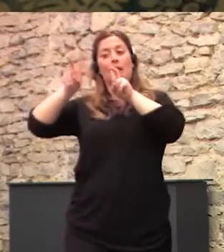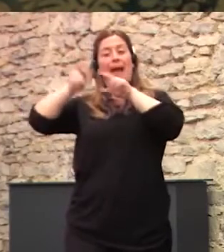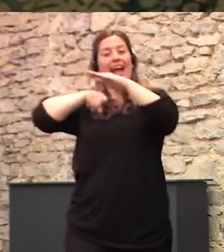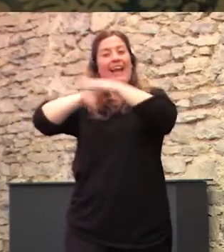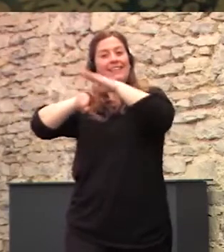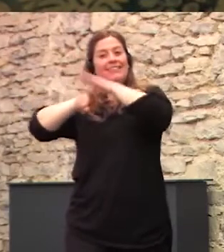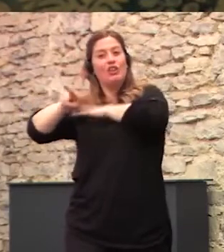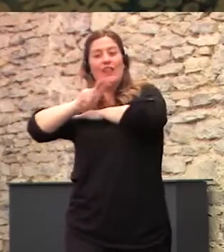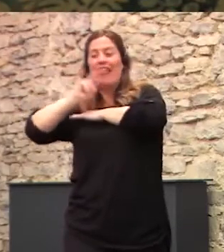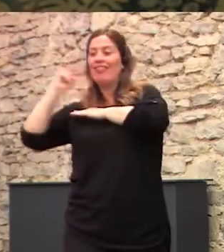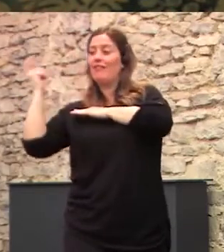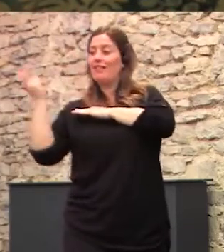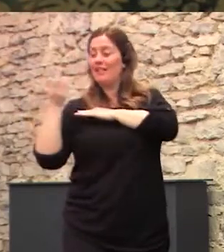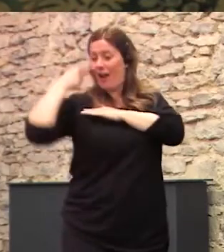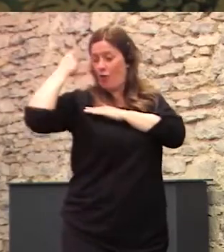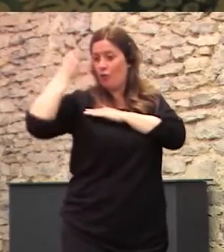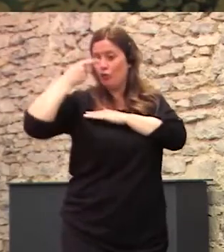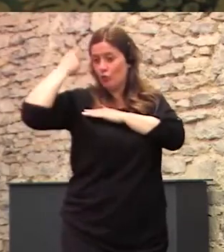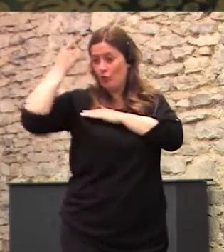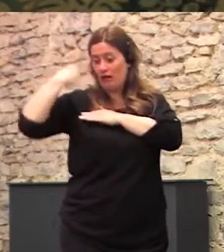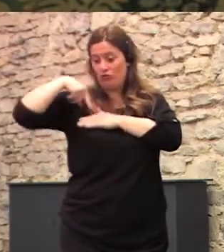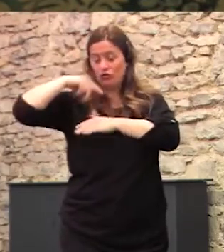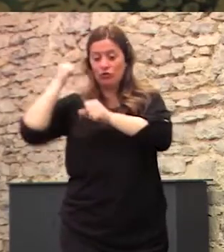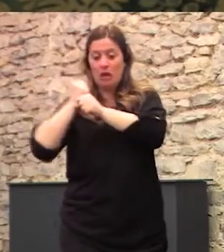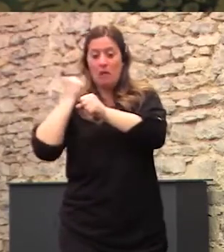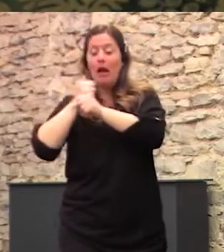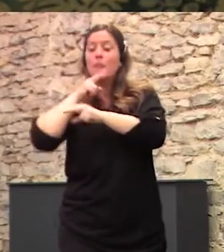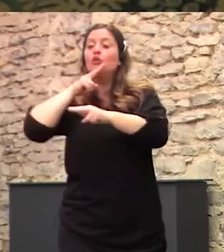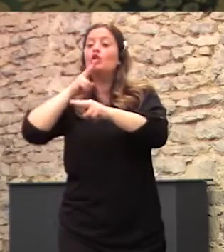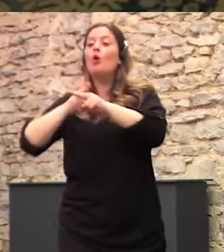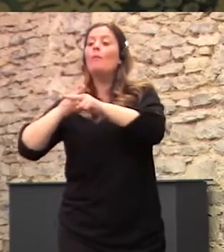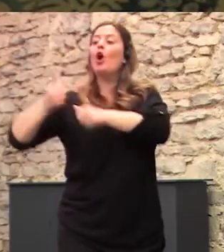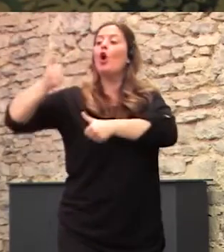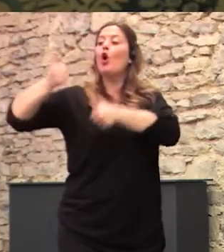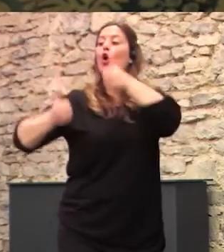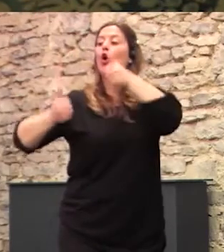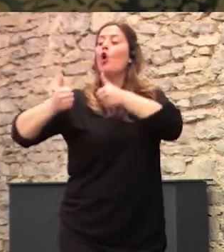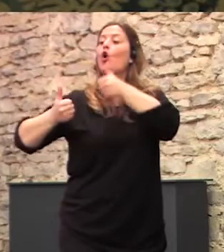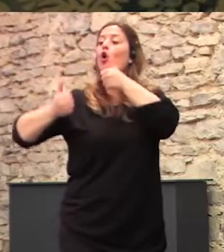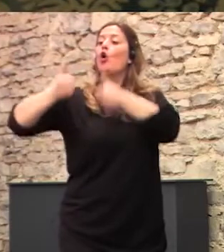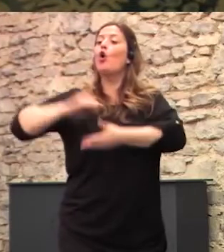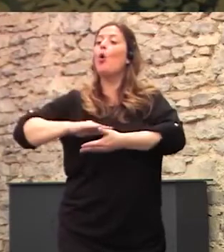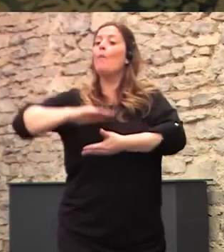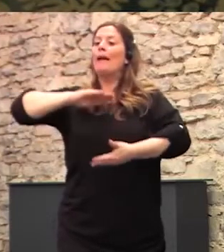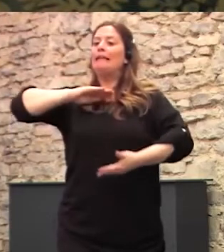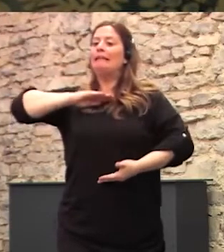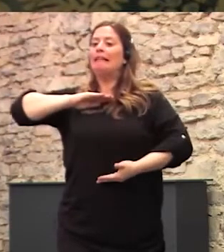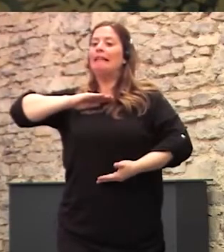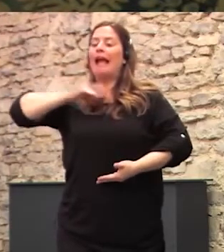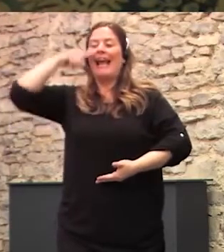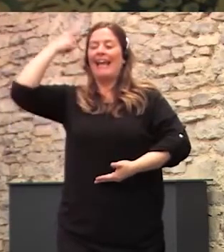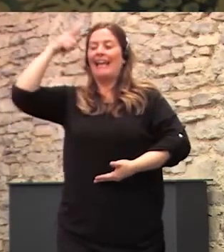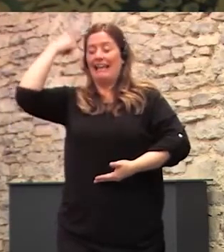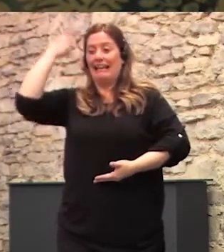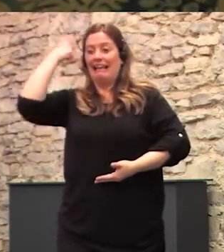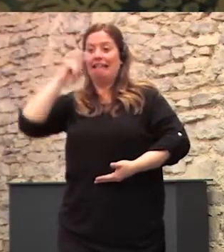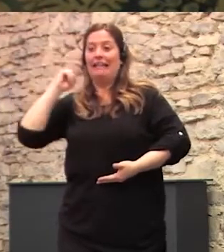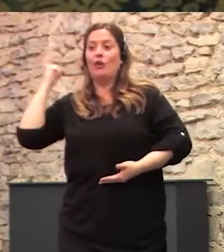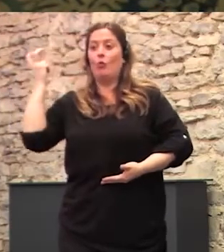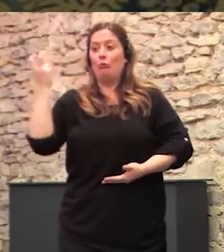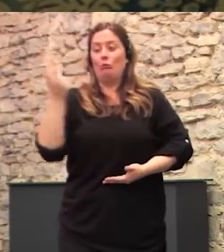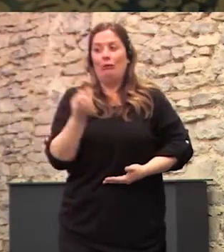diversidad cultural, que se llama la competencia intercultural. La competencia intercultural, que es la competencia que nos